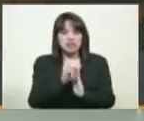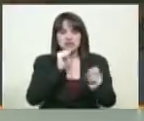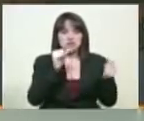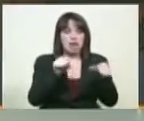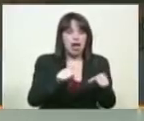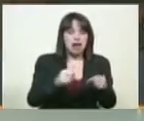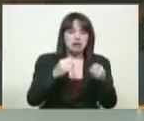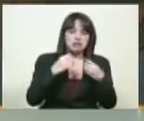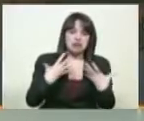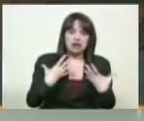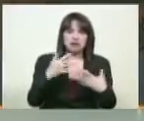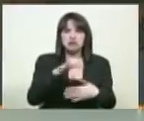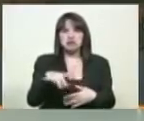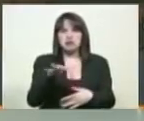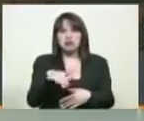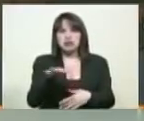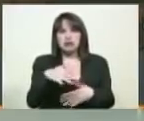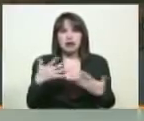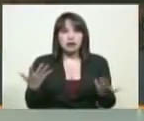están